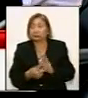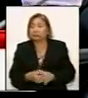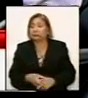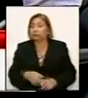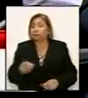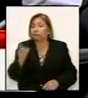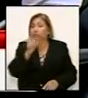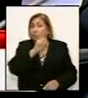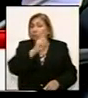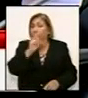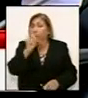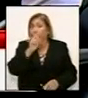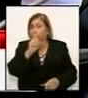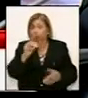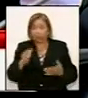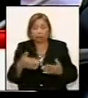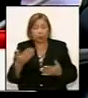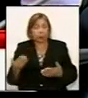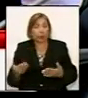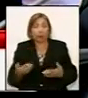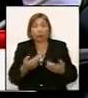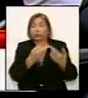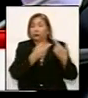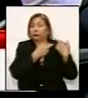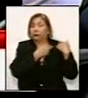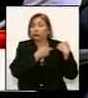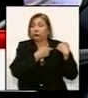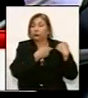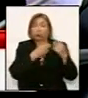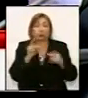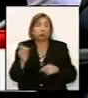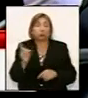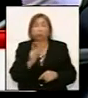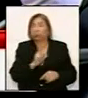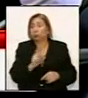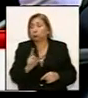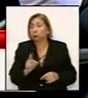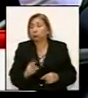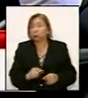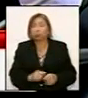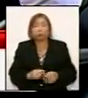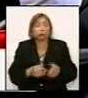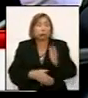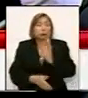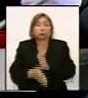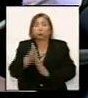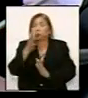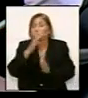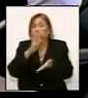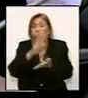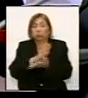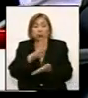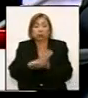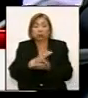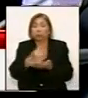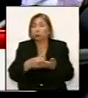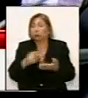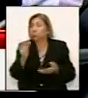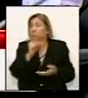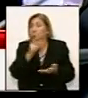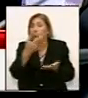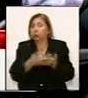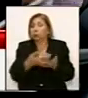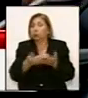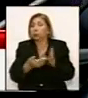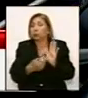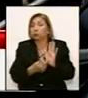no hay responsabilidad del doctor Urbiola Jani, no se ha demostrado el prevaricato, no se ha demostrado la falsificación de documentos, no se ha acreditado